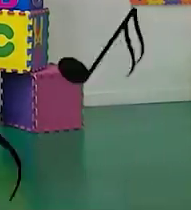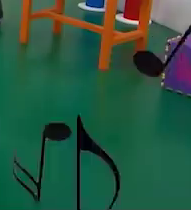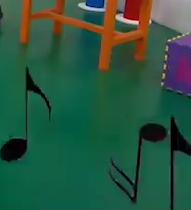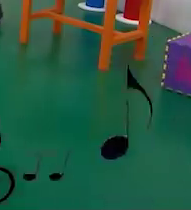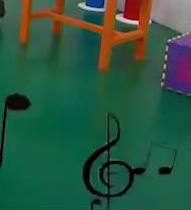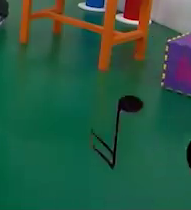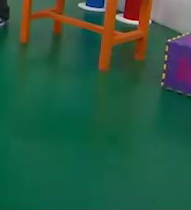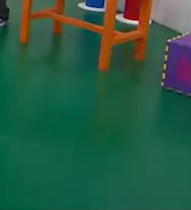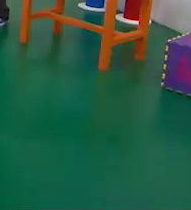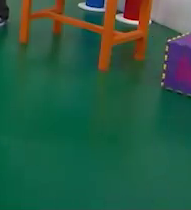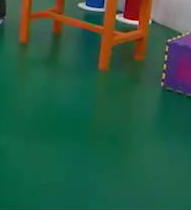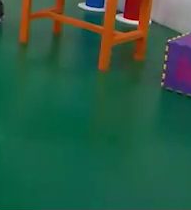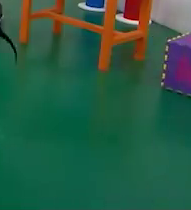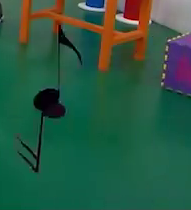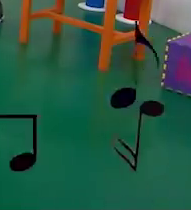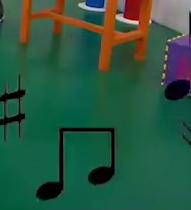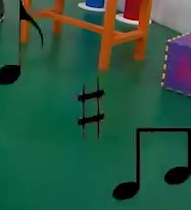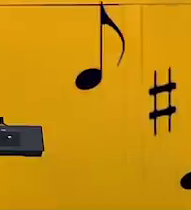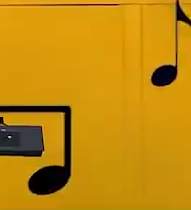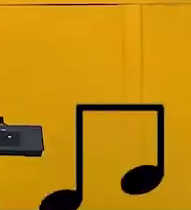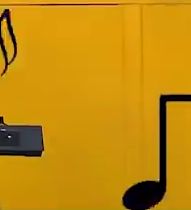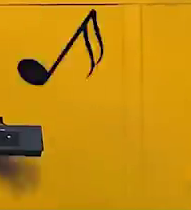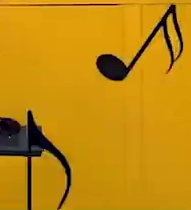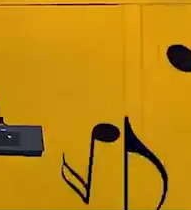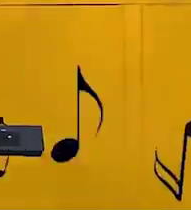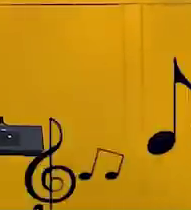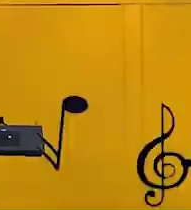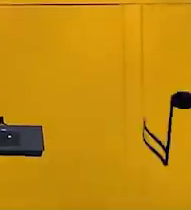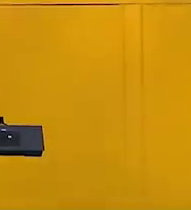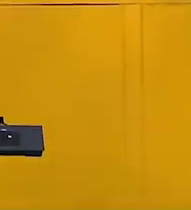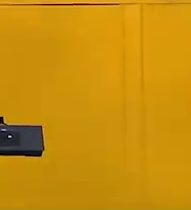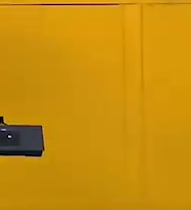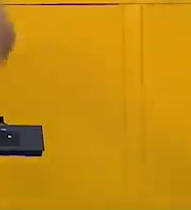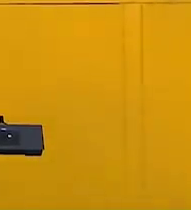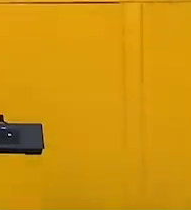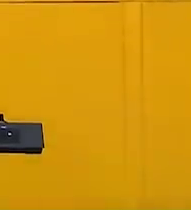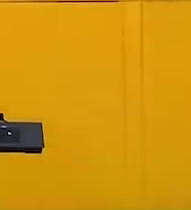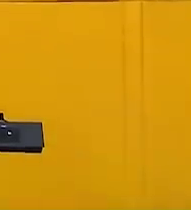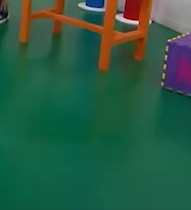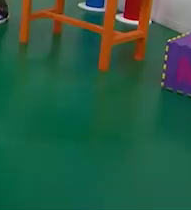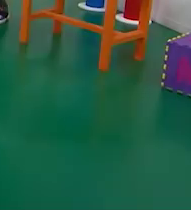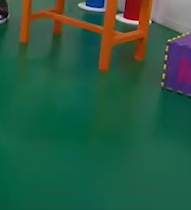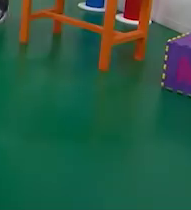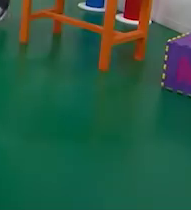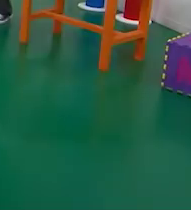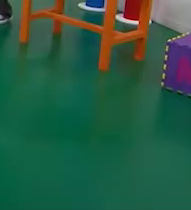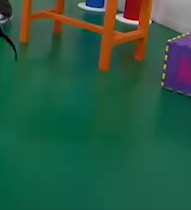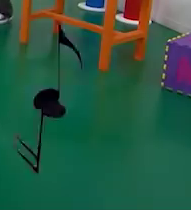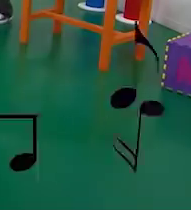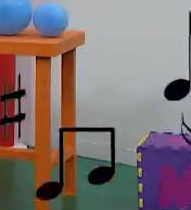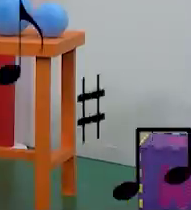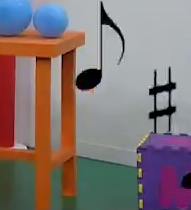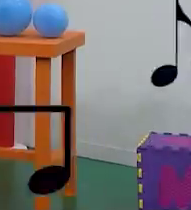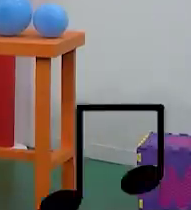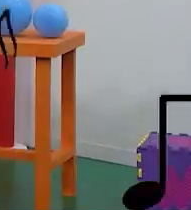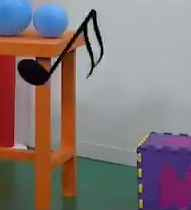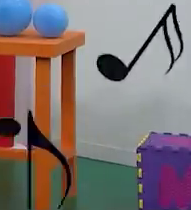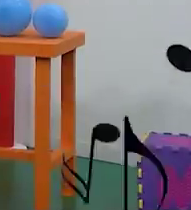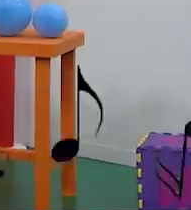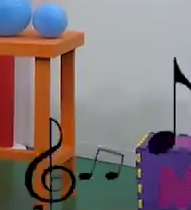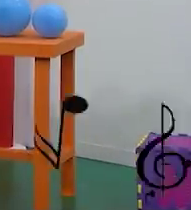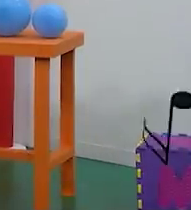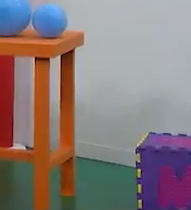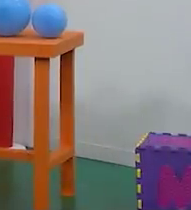Grave, agudo, grave, agudo, grave, agudo,